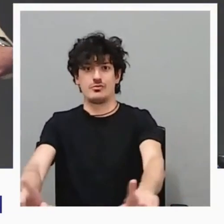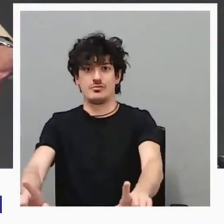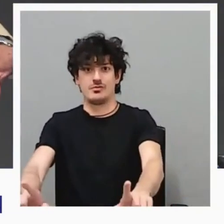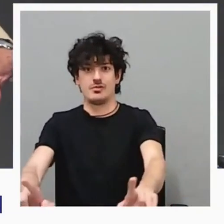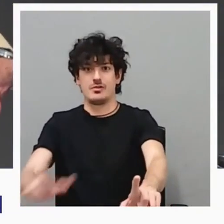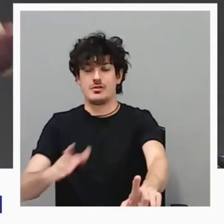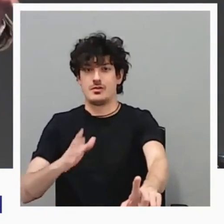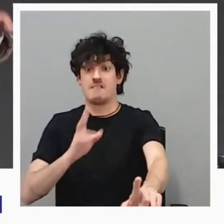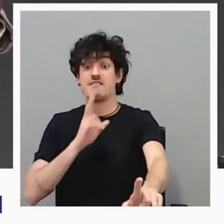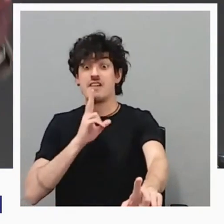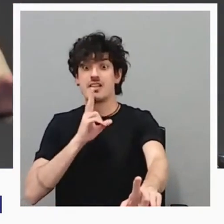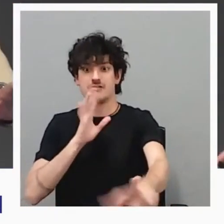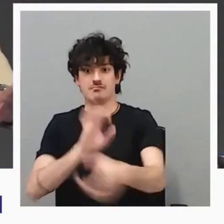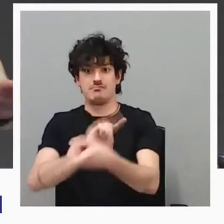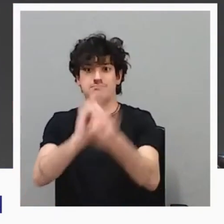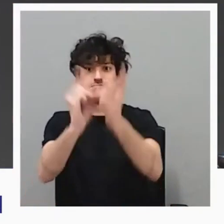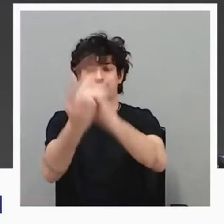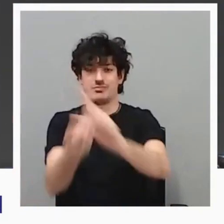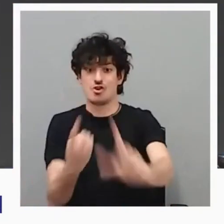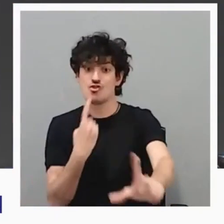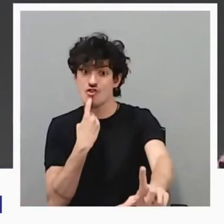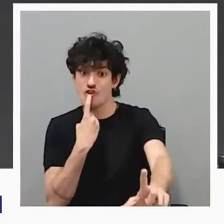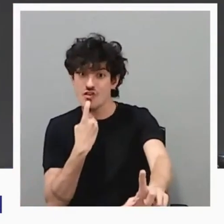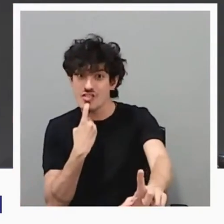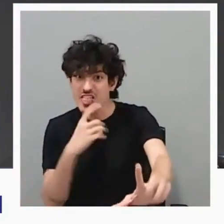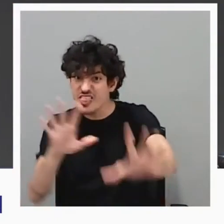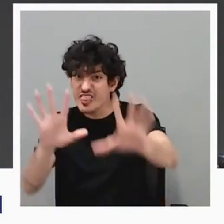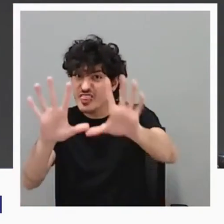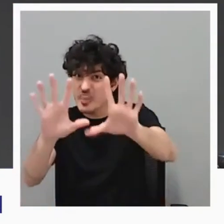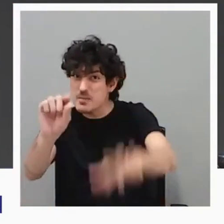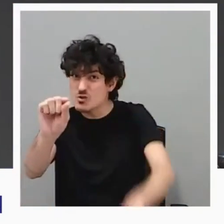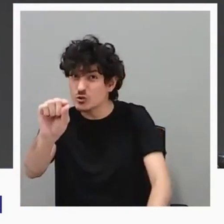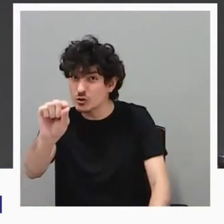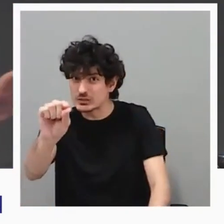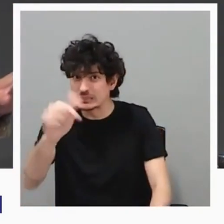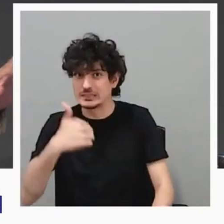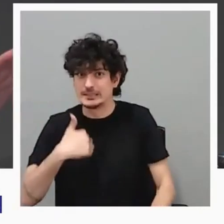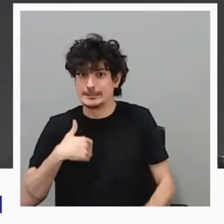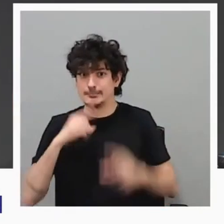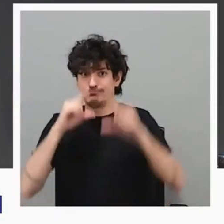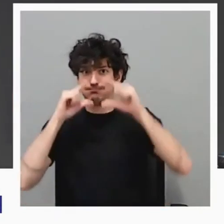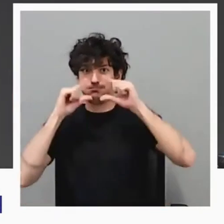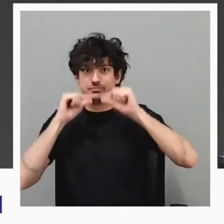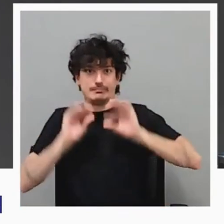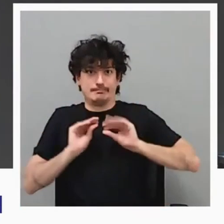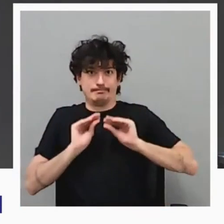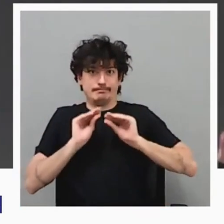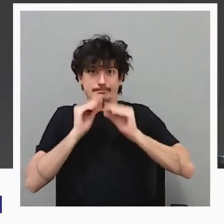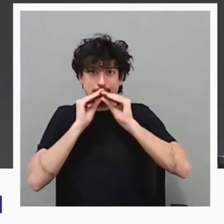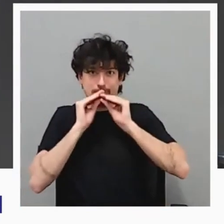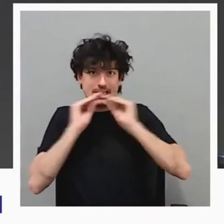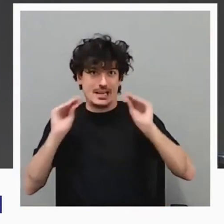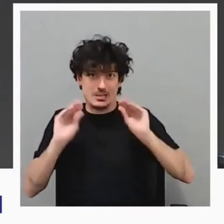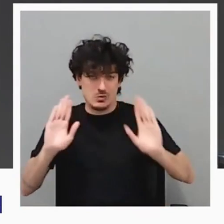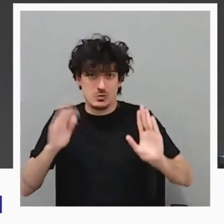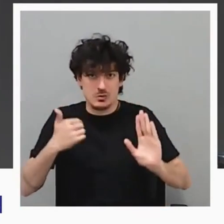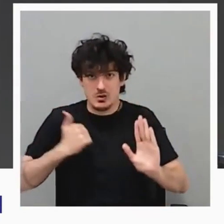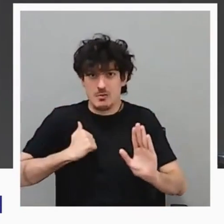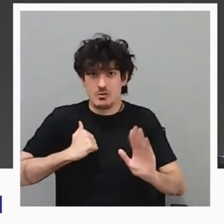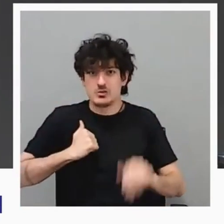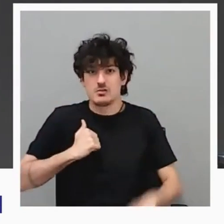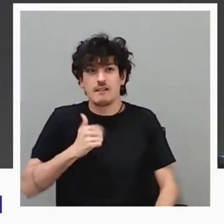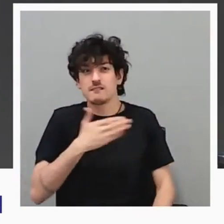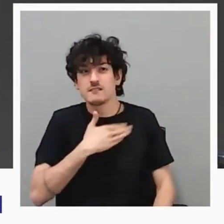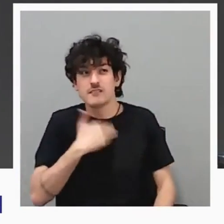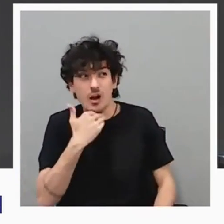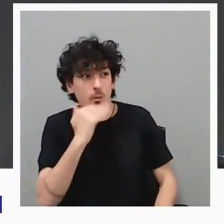puesto en rojo. O sea, nos quedan 10 minutos, ya me callo. Yo aprovecharía esta oportunidad. ¿Quién desea, por favor, hacer alguna